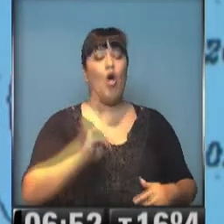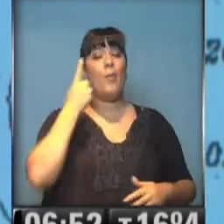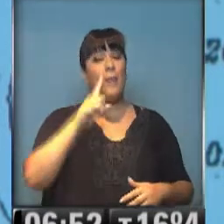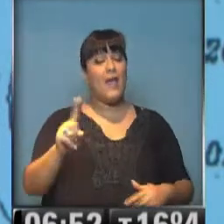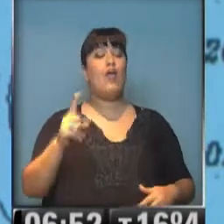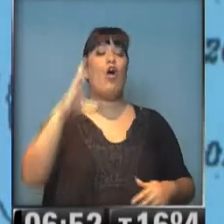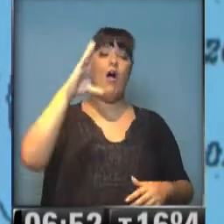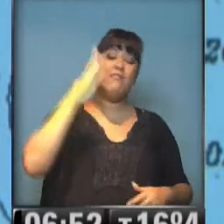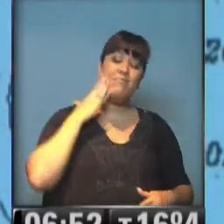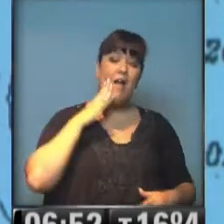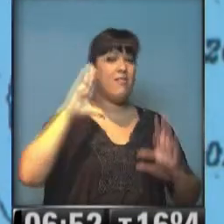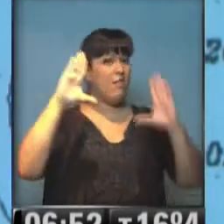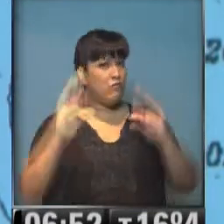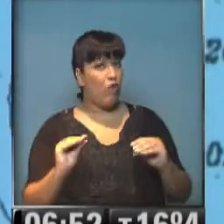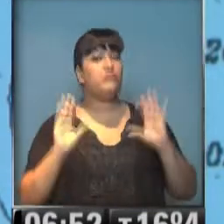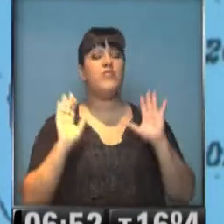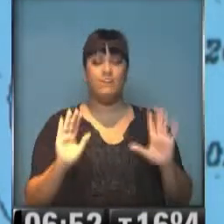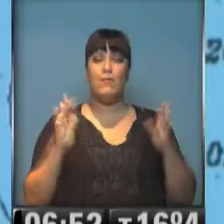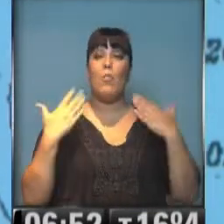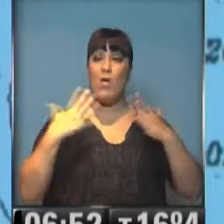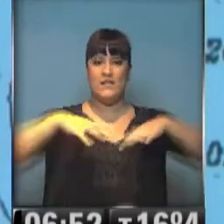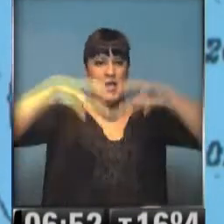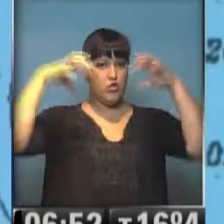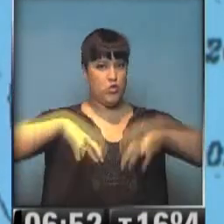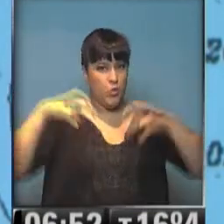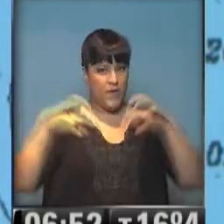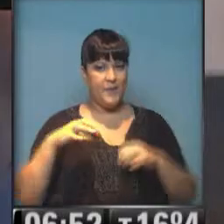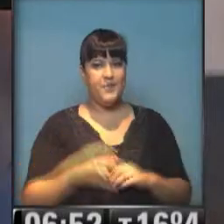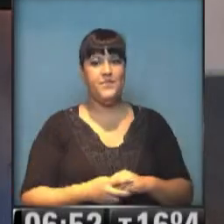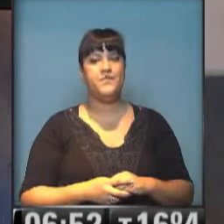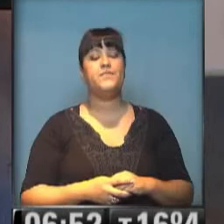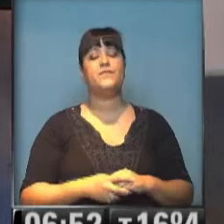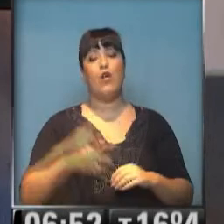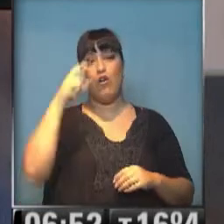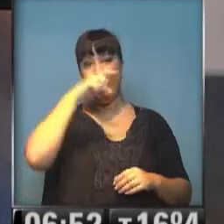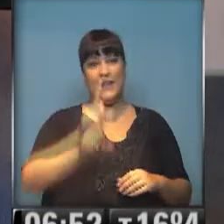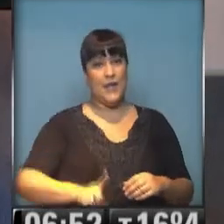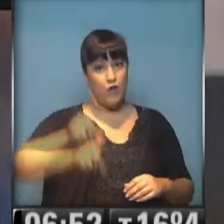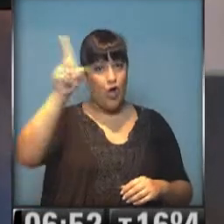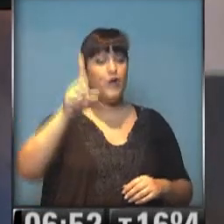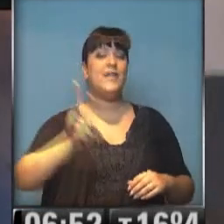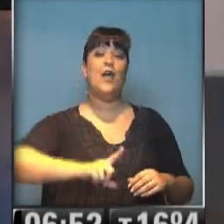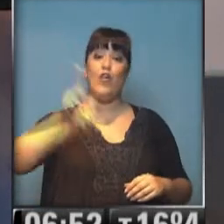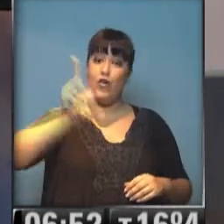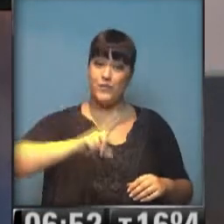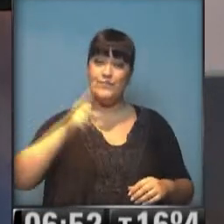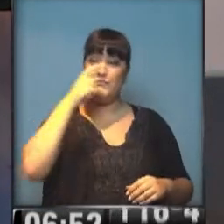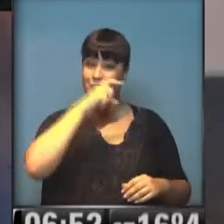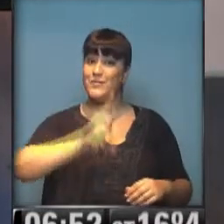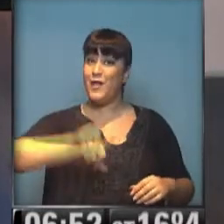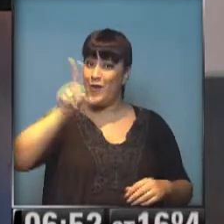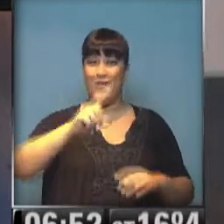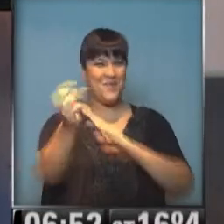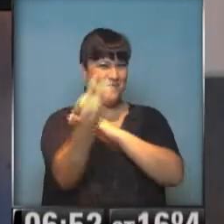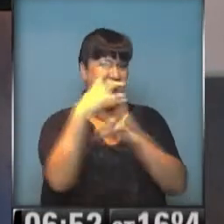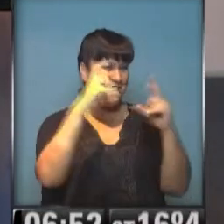día, altísima ya la probabilidad de lluvias. Norte de Corrientes, Correntinos, Correntino hermoso que mandaste